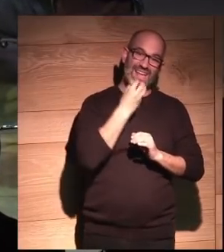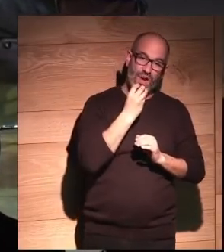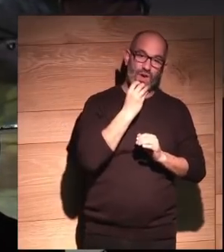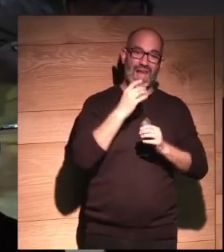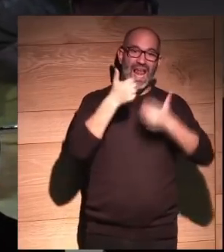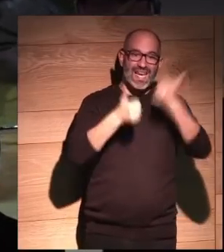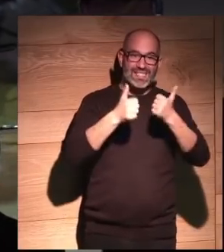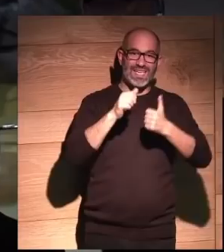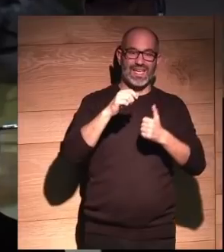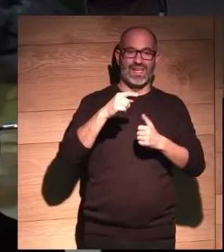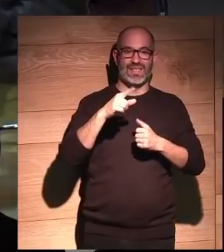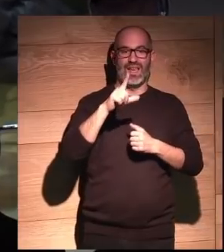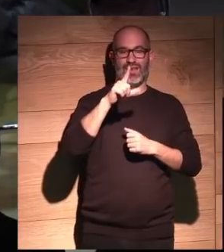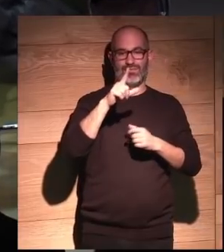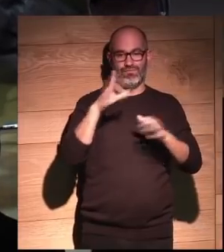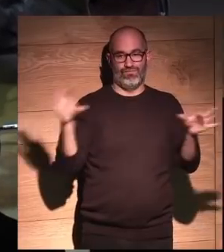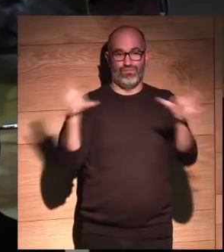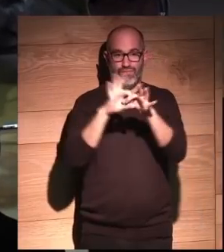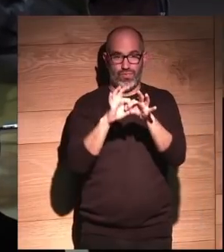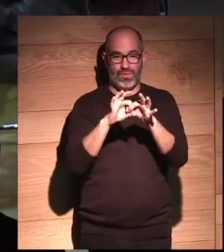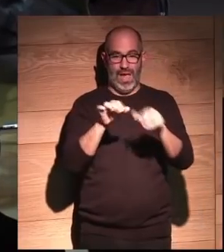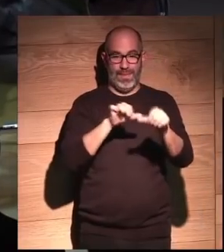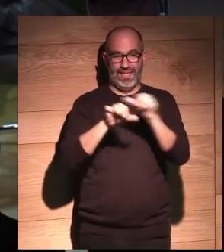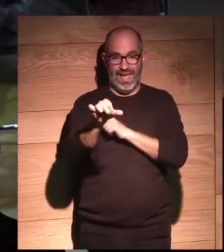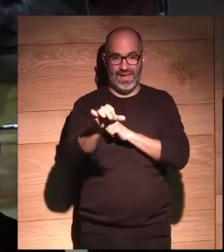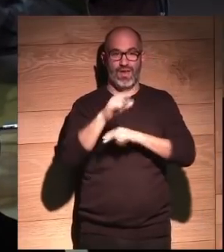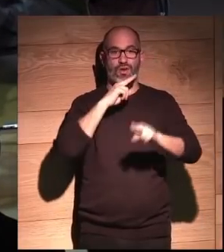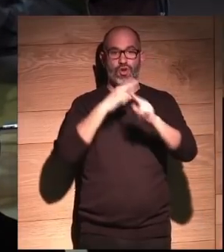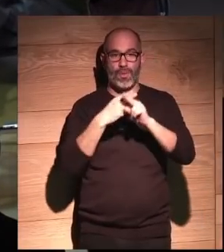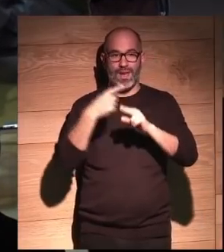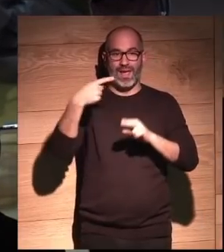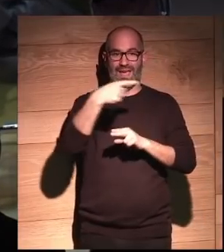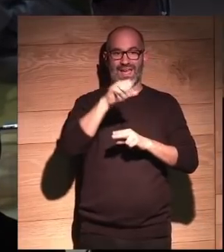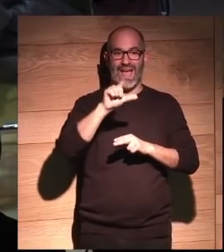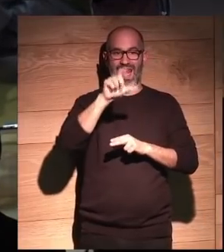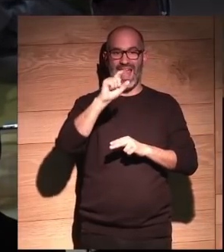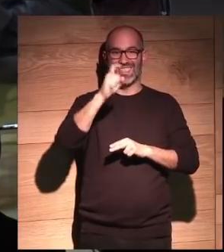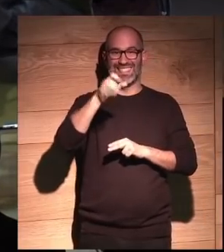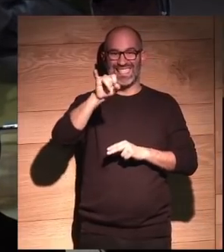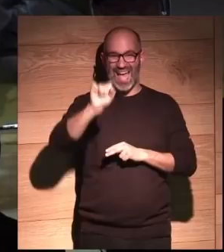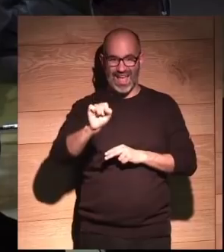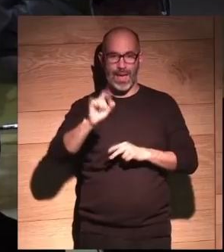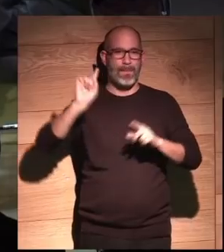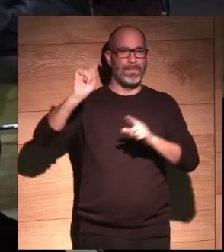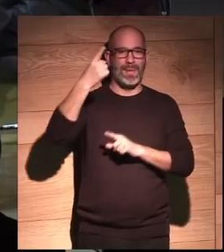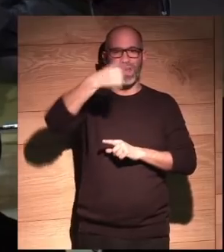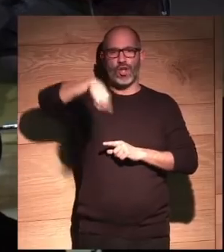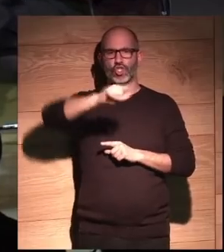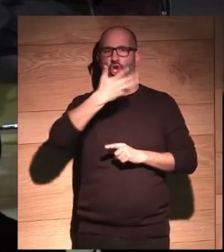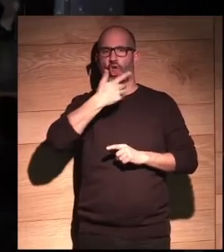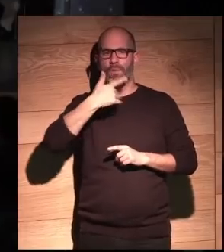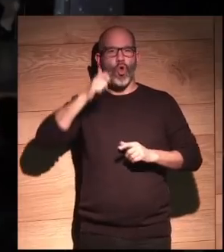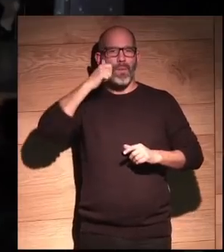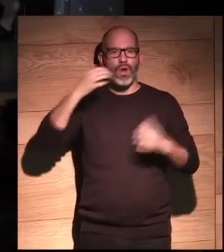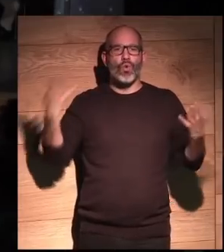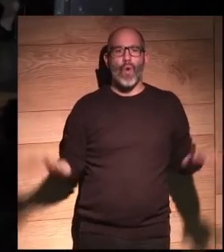Y a partir de ahí se viene el nombre de galaxia. La primera galaxia que conocíamos los